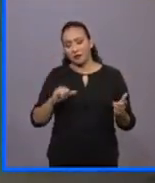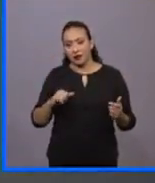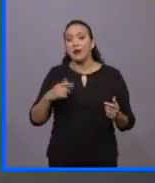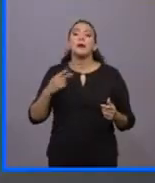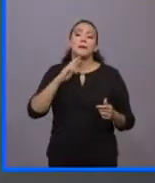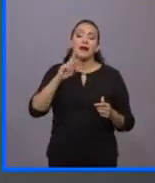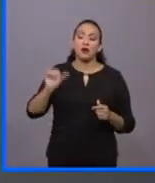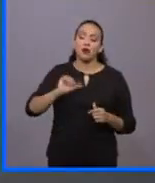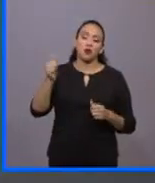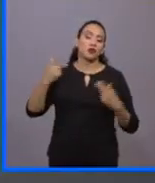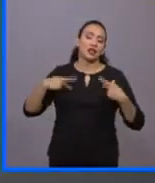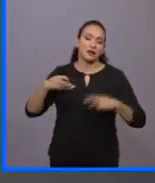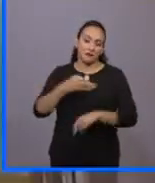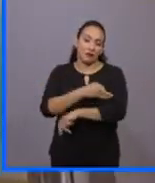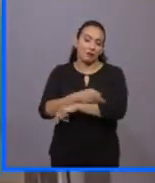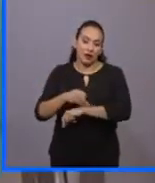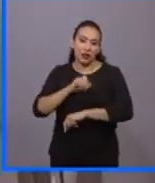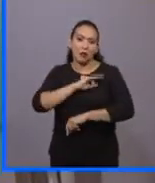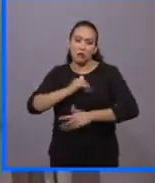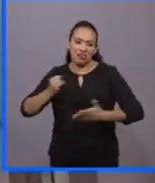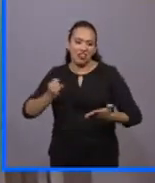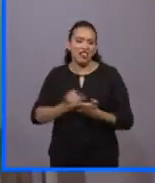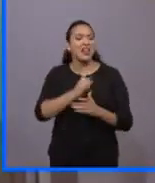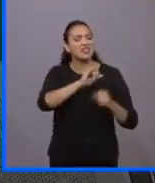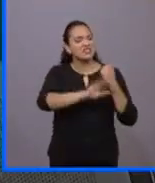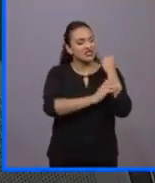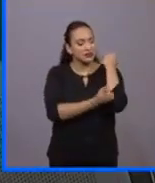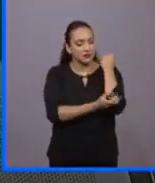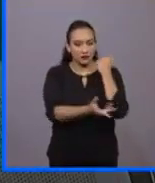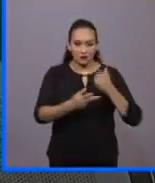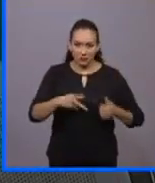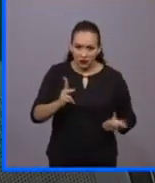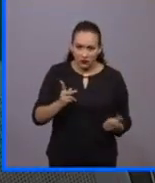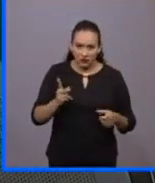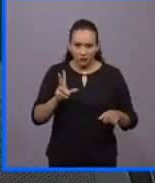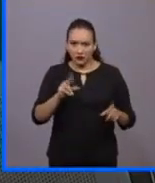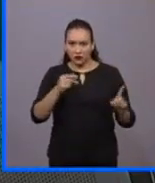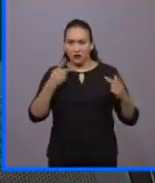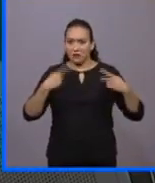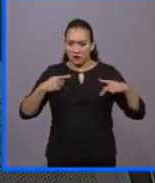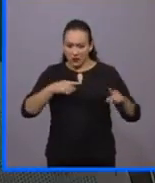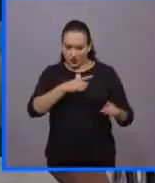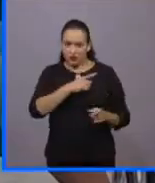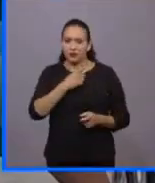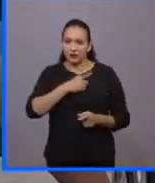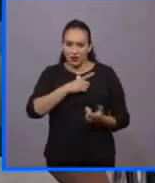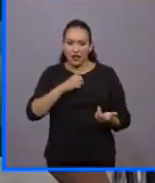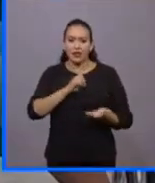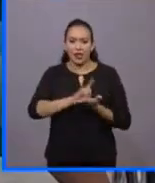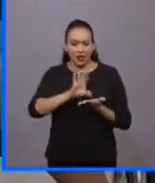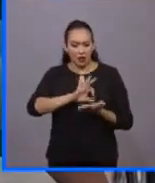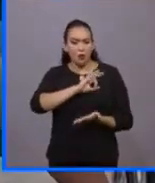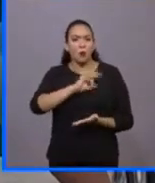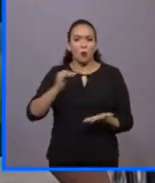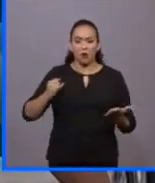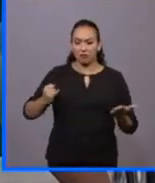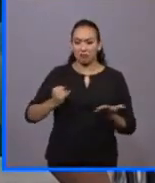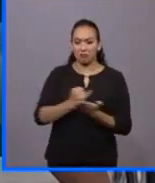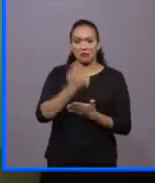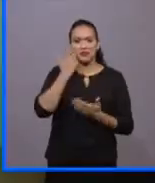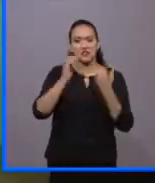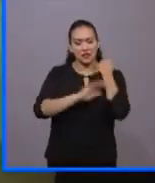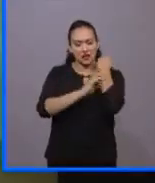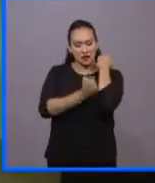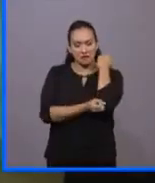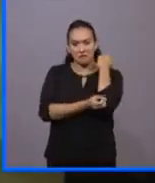persona legalmente facultada para ello, diferenciando entre aquellas personas que deben otorgar su consentimiento para interrumpir un embarazo y las que